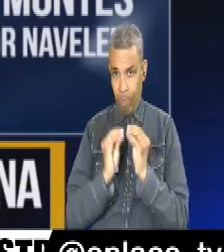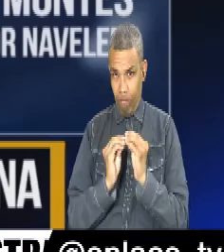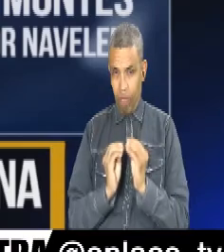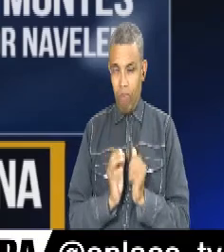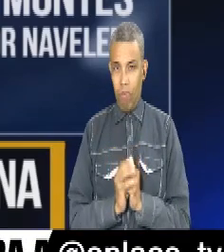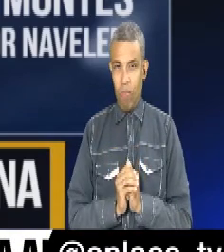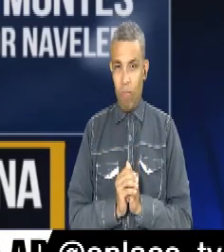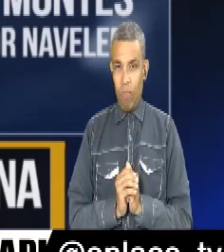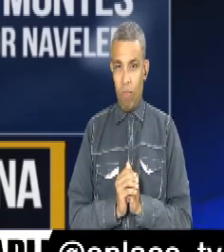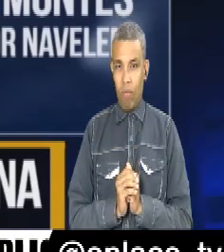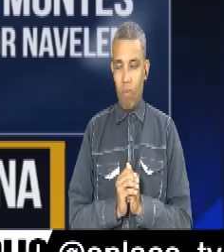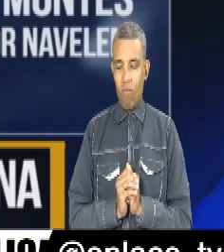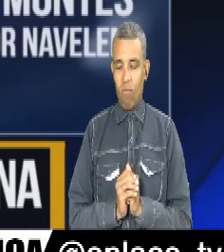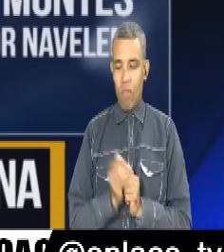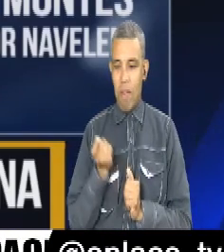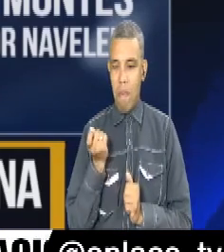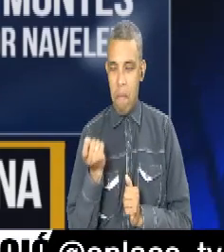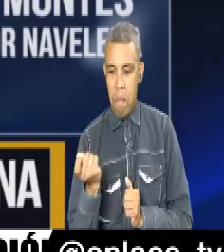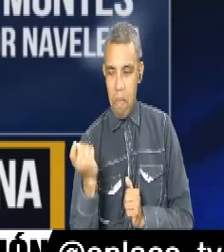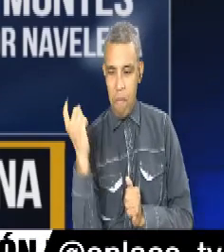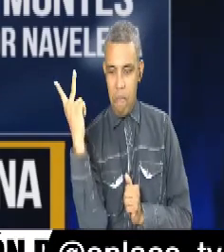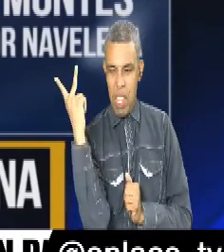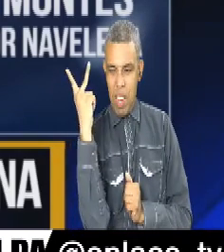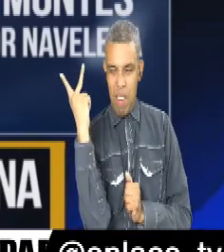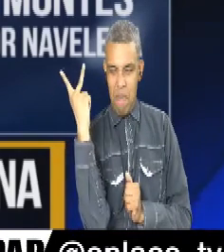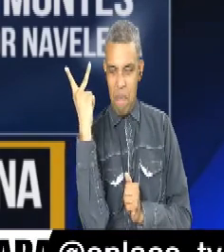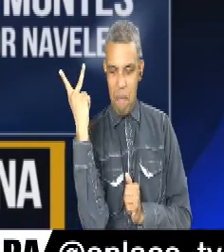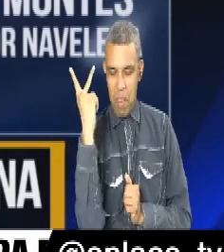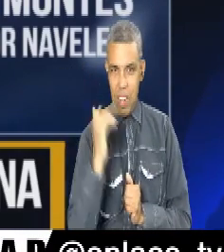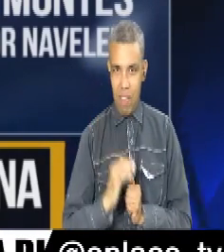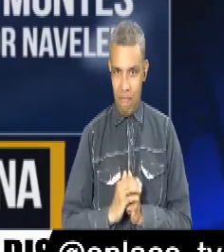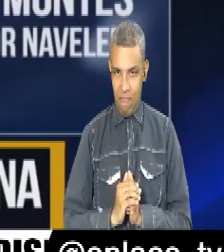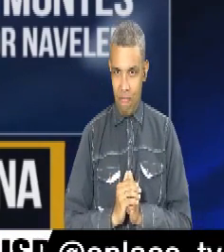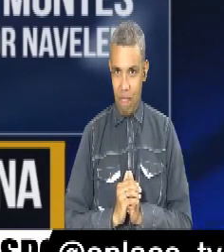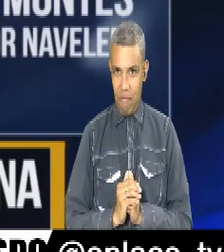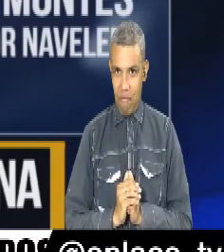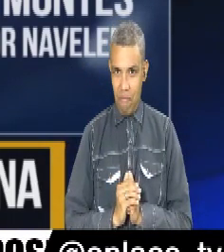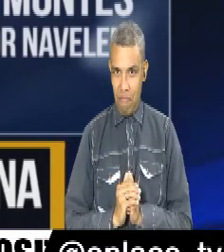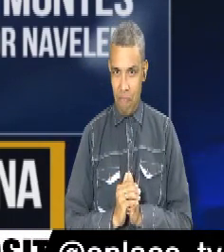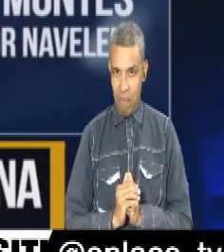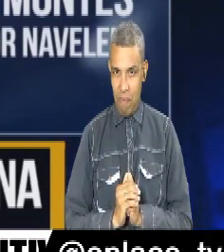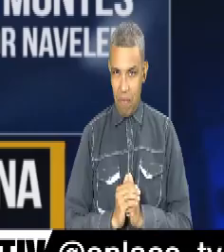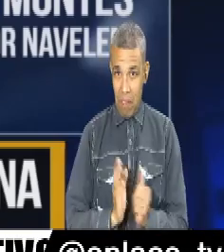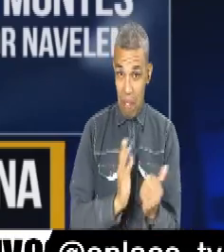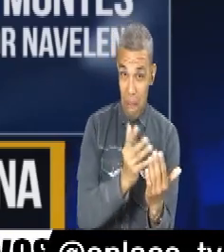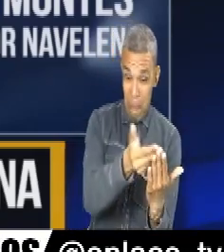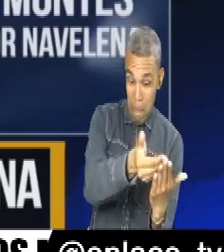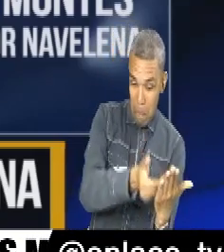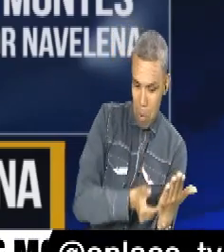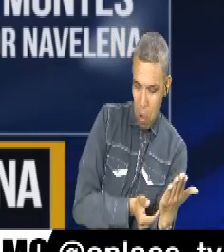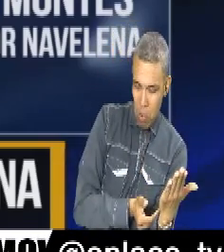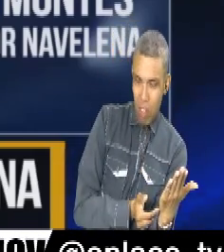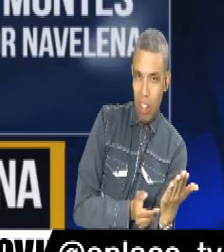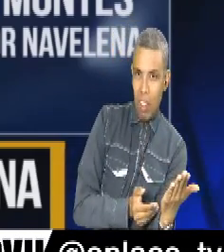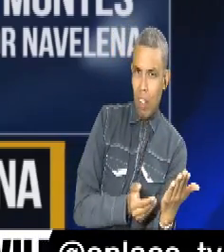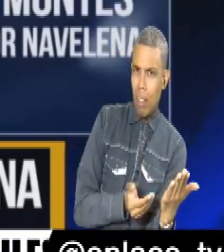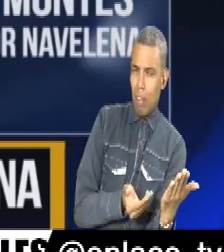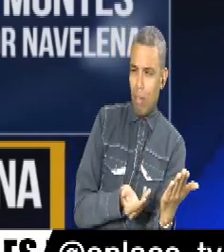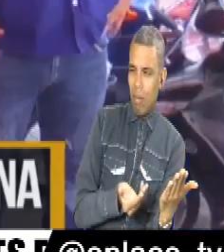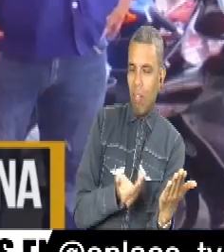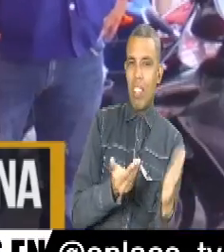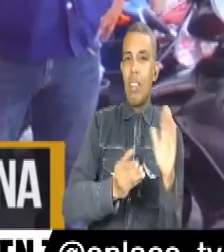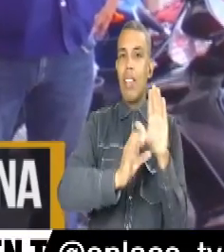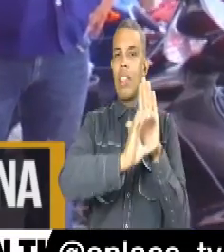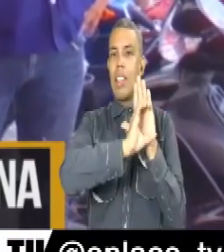el día viernes la interventoría le sustenta a la fiducia unos dineros, o sea, unos certificados